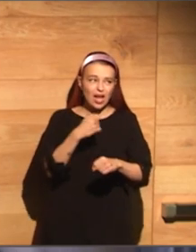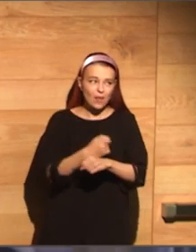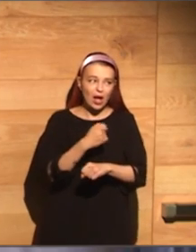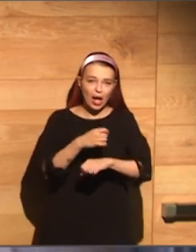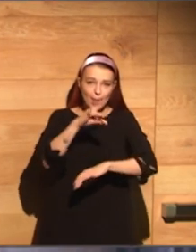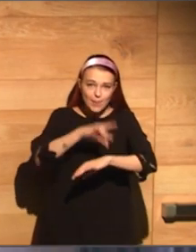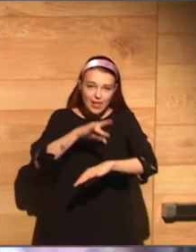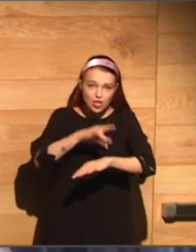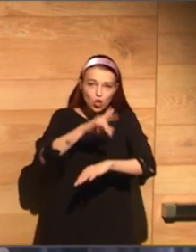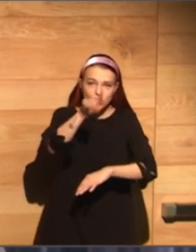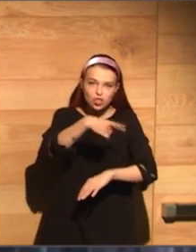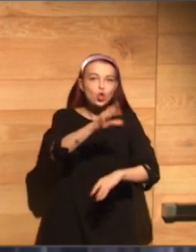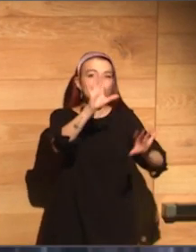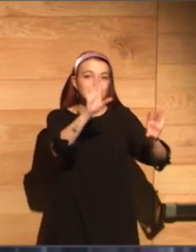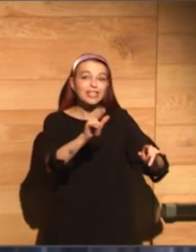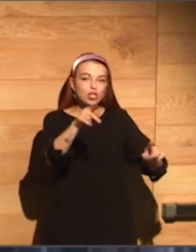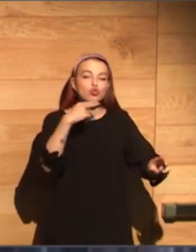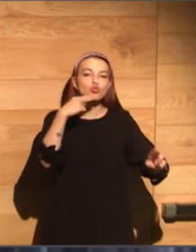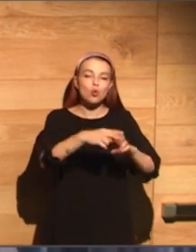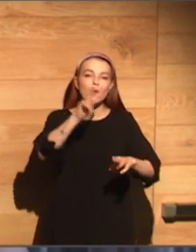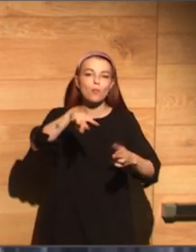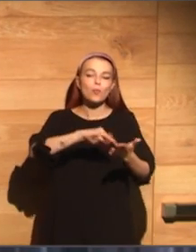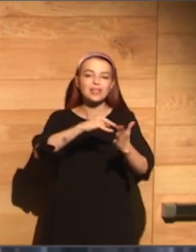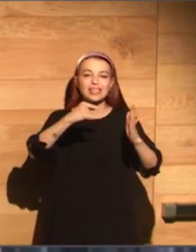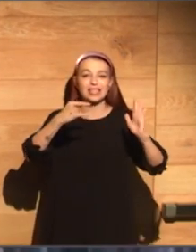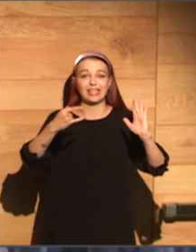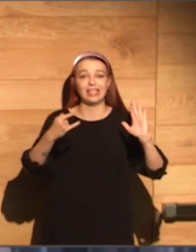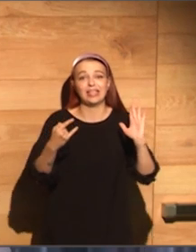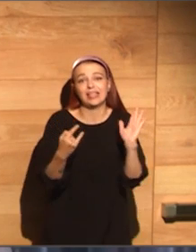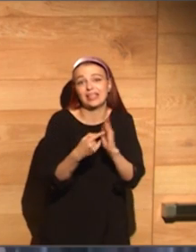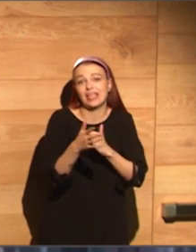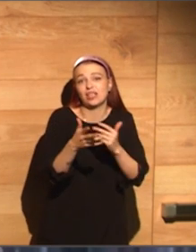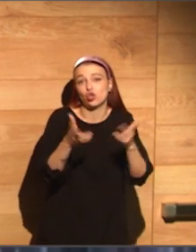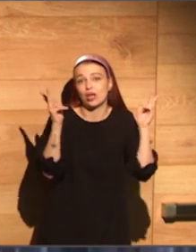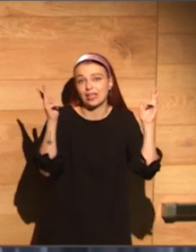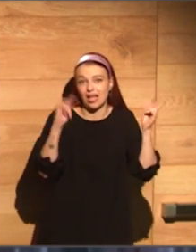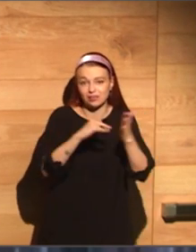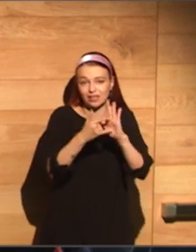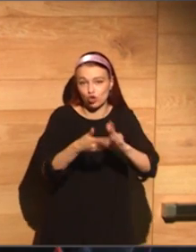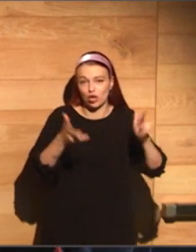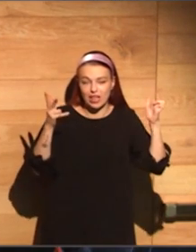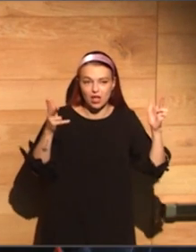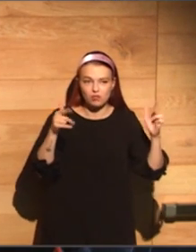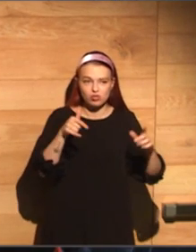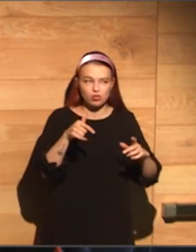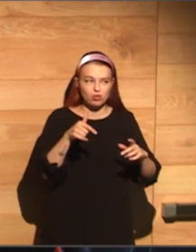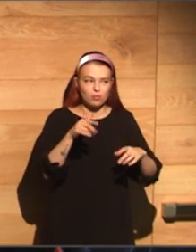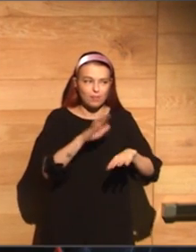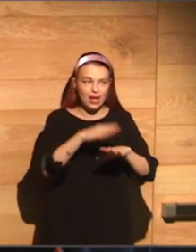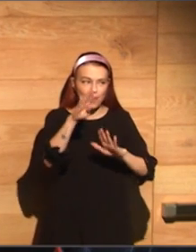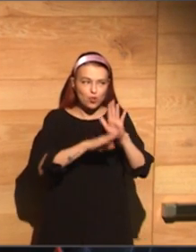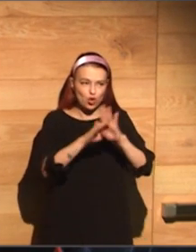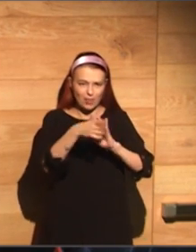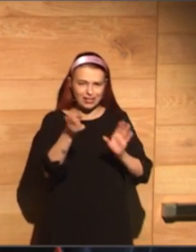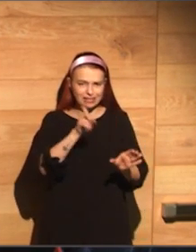tecnócrata. Quiero decir, ¿por qué se utiliza esto como insulto? ¿Eso es para Todopoderosos o es más para un programa de estos de mañana? Es que ahora mismo tarde? yo no te sabría